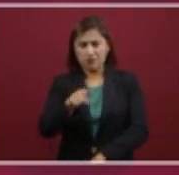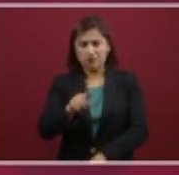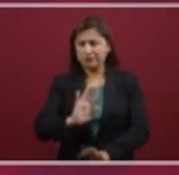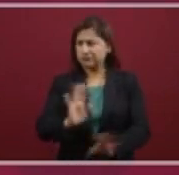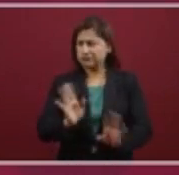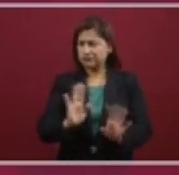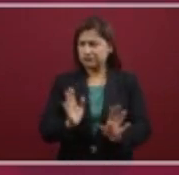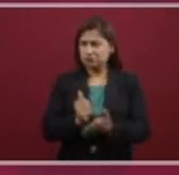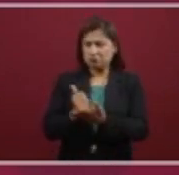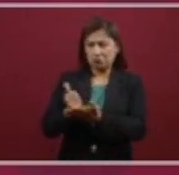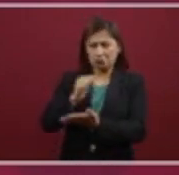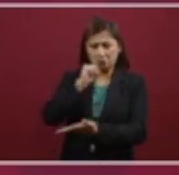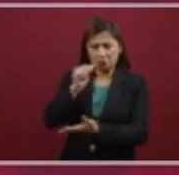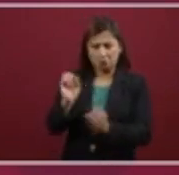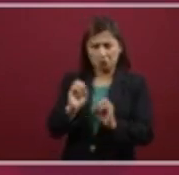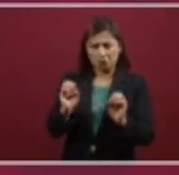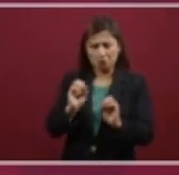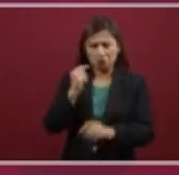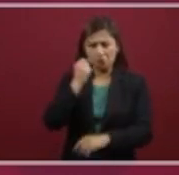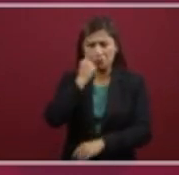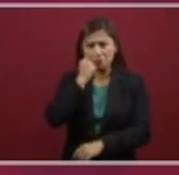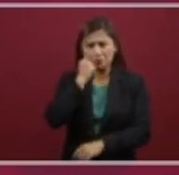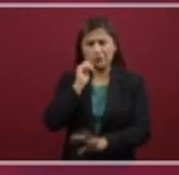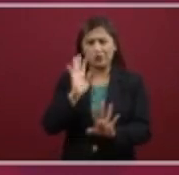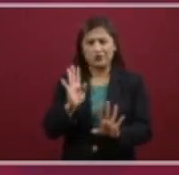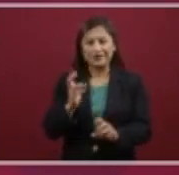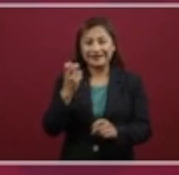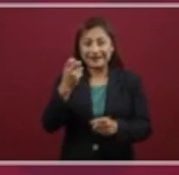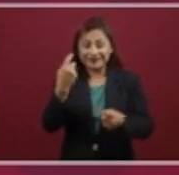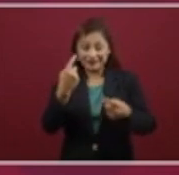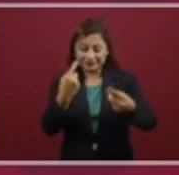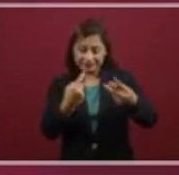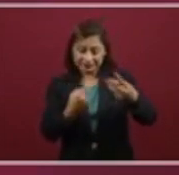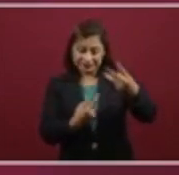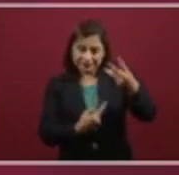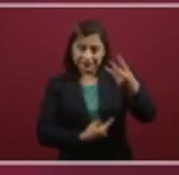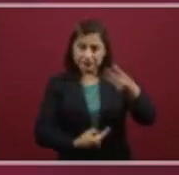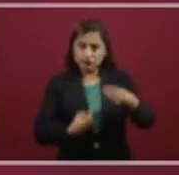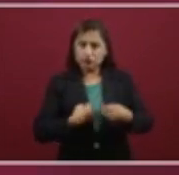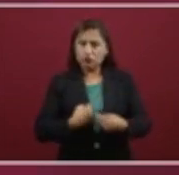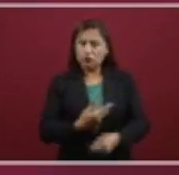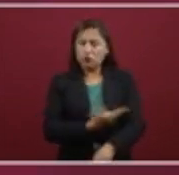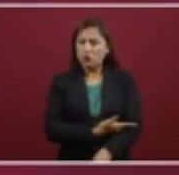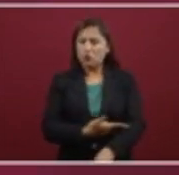Entonces, eso me facilita las cosas mucho.